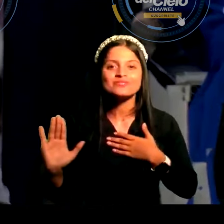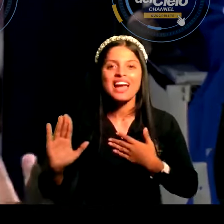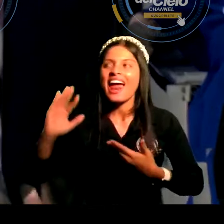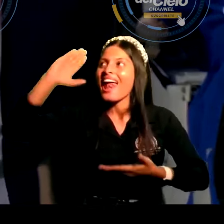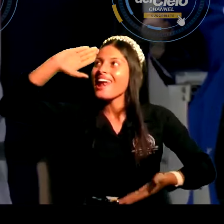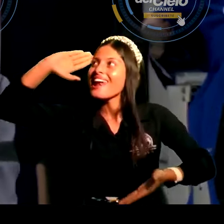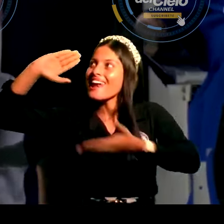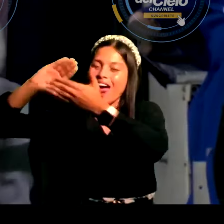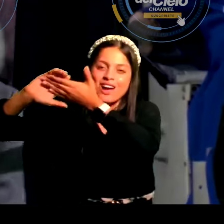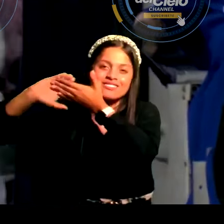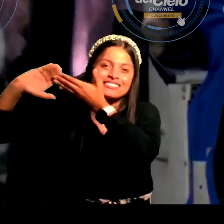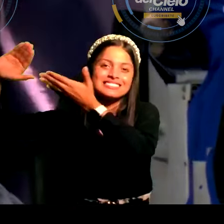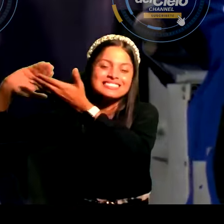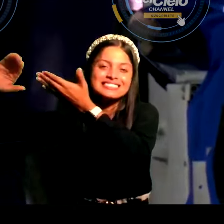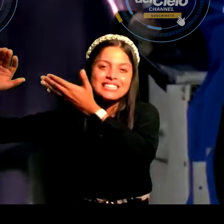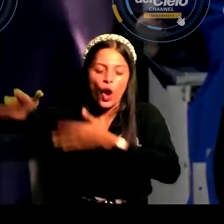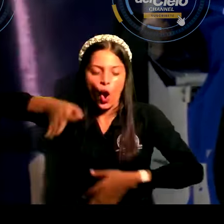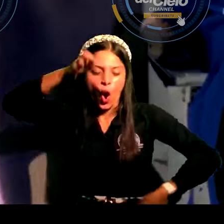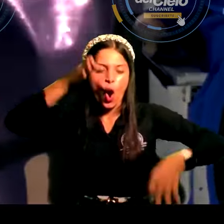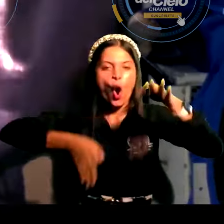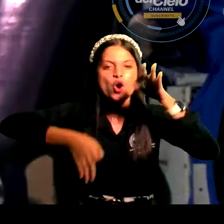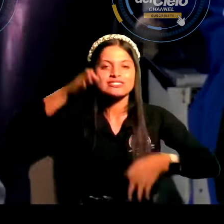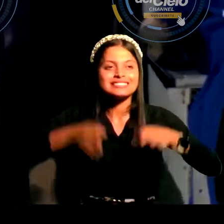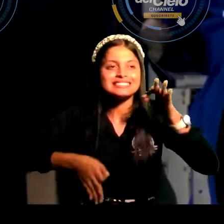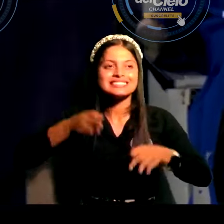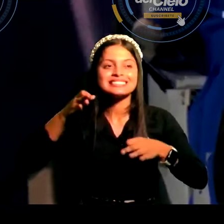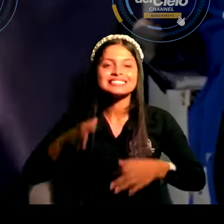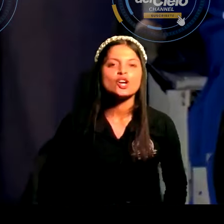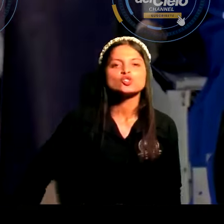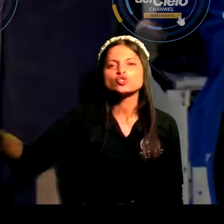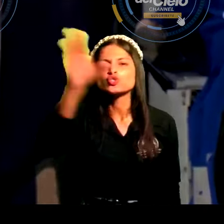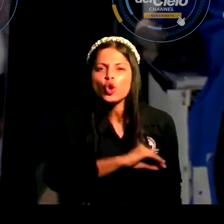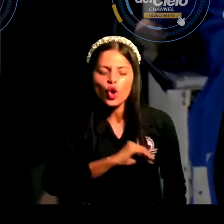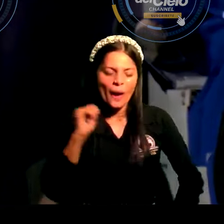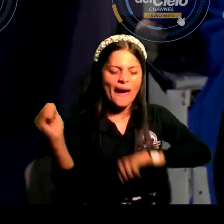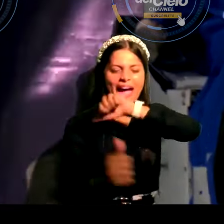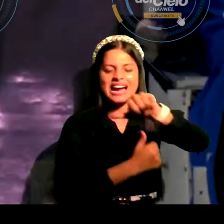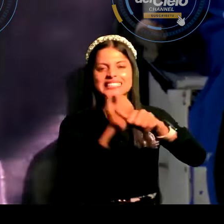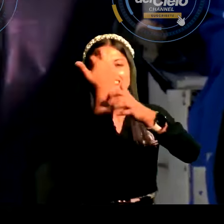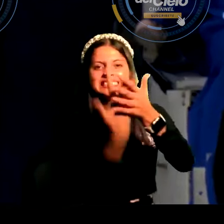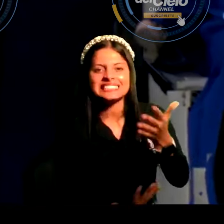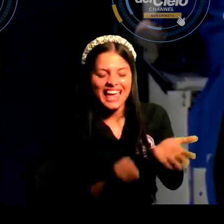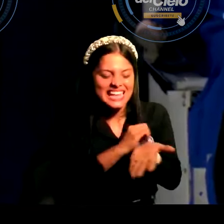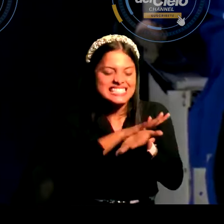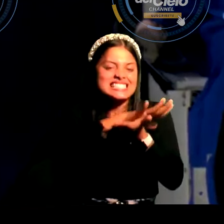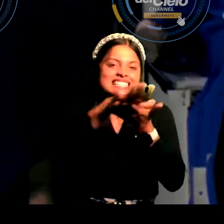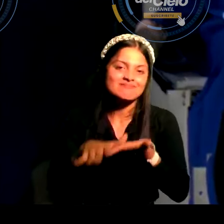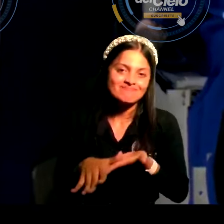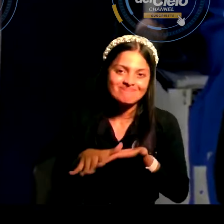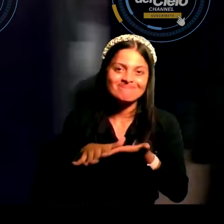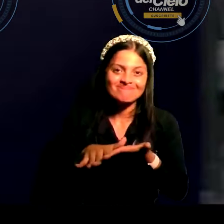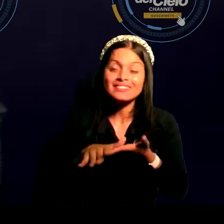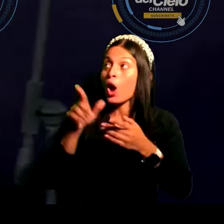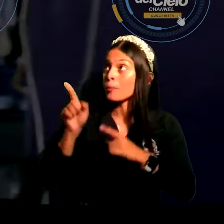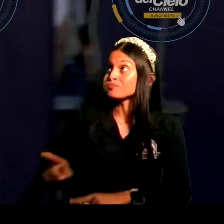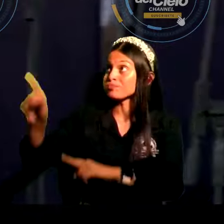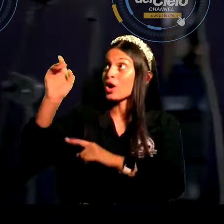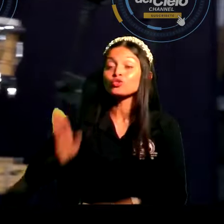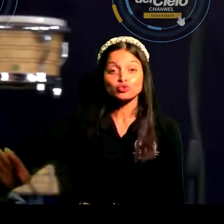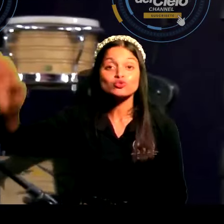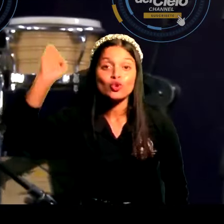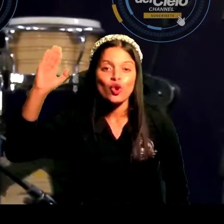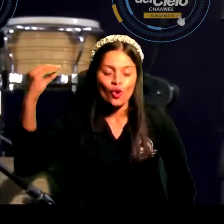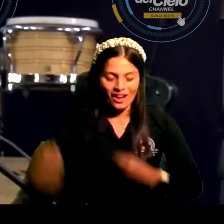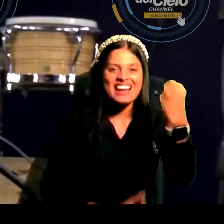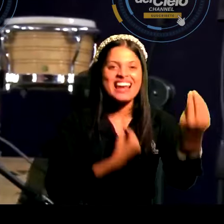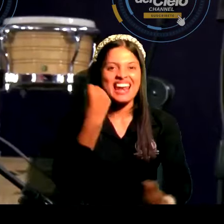reconciliación, justificación, regeneración y santificación. Esto es lo que produce